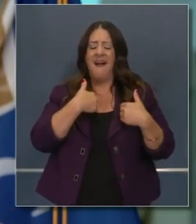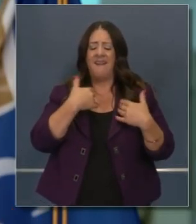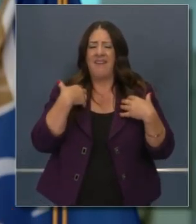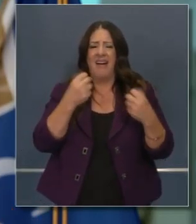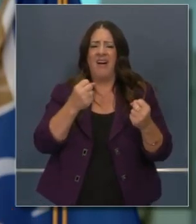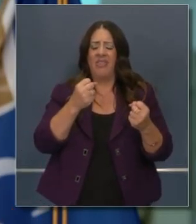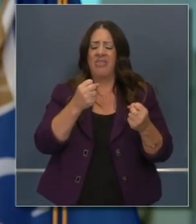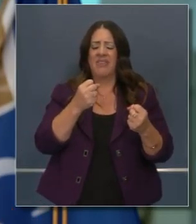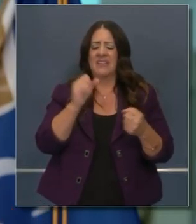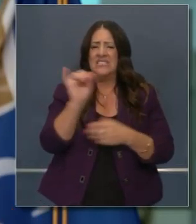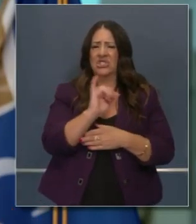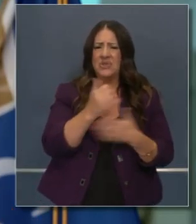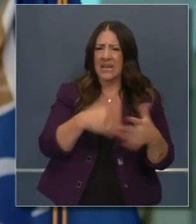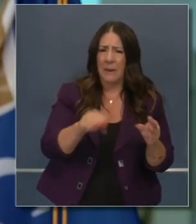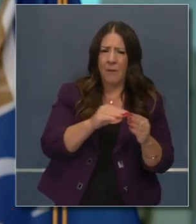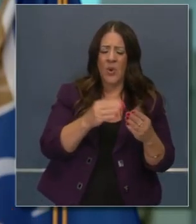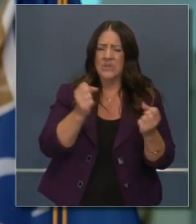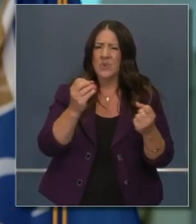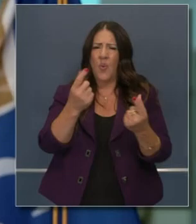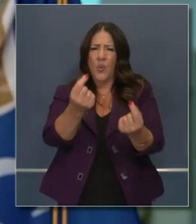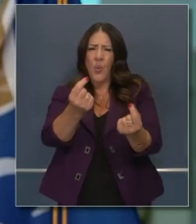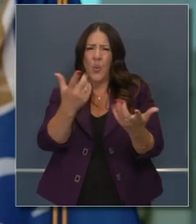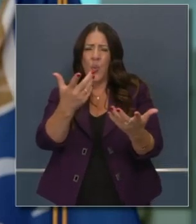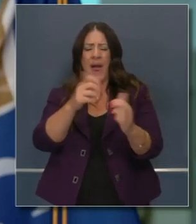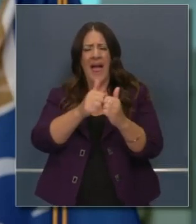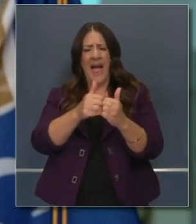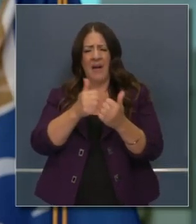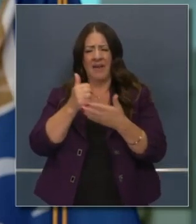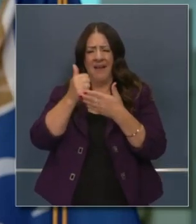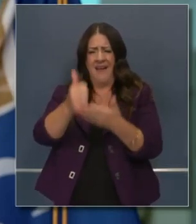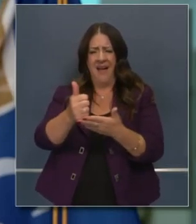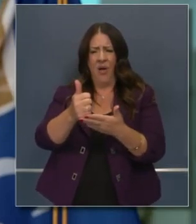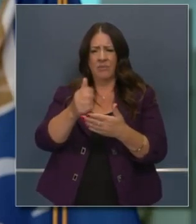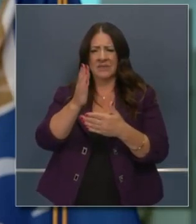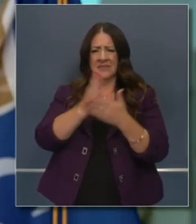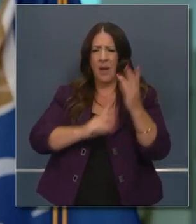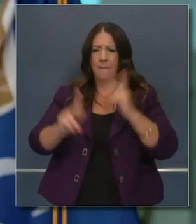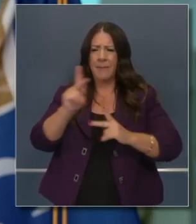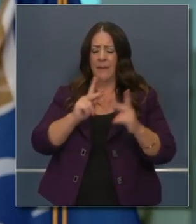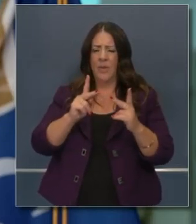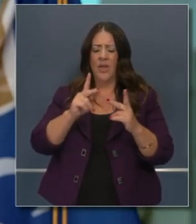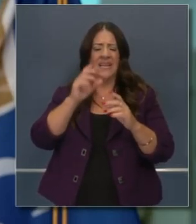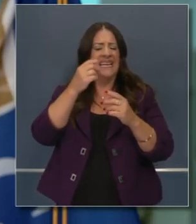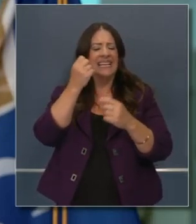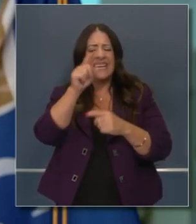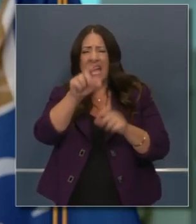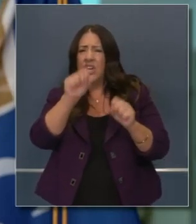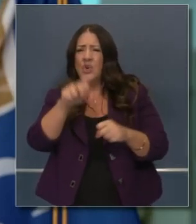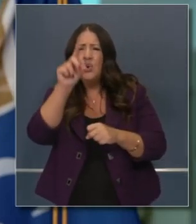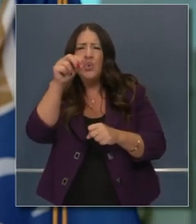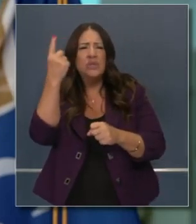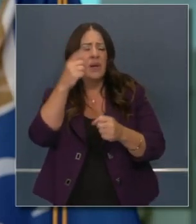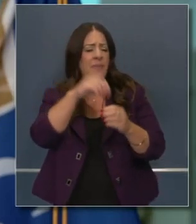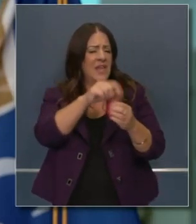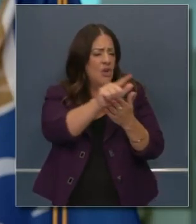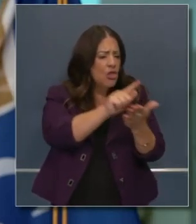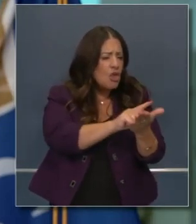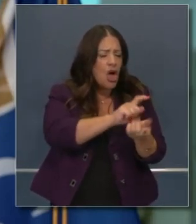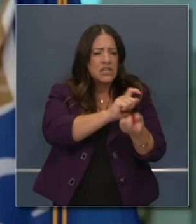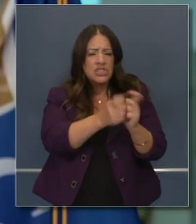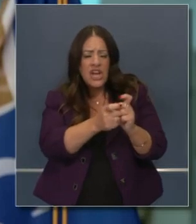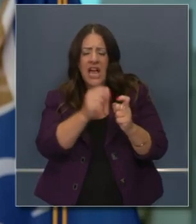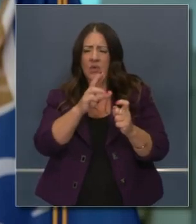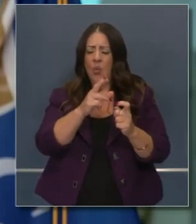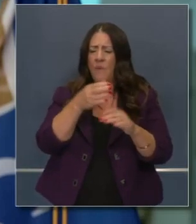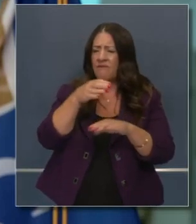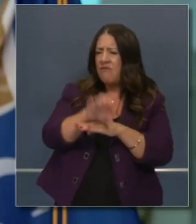médico. ¿Va a ser algo desde una perspectiva más amplia para poder ayudar a